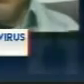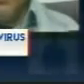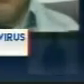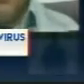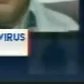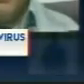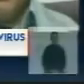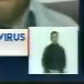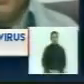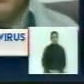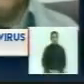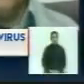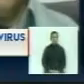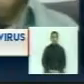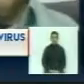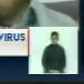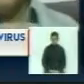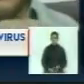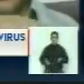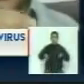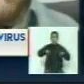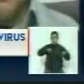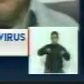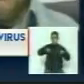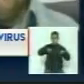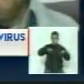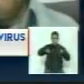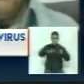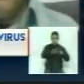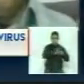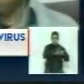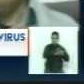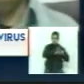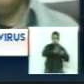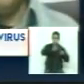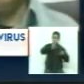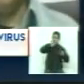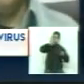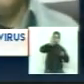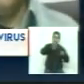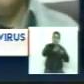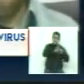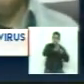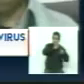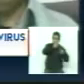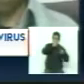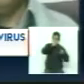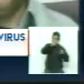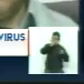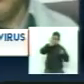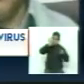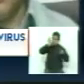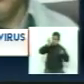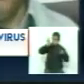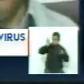explosiva como en Guayas, sino que sea alargada, que haya un incremento de casos sostenido, pero que permita al